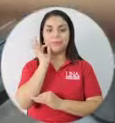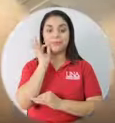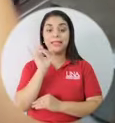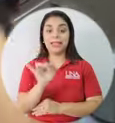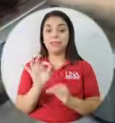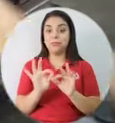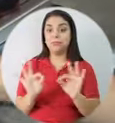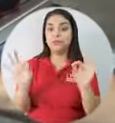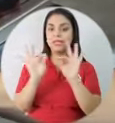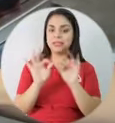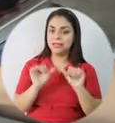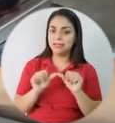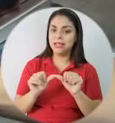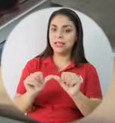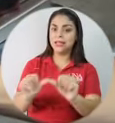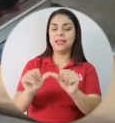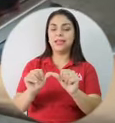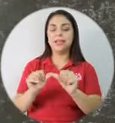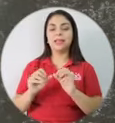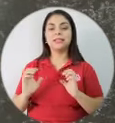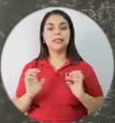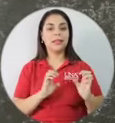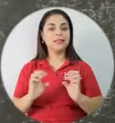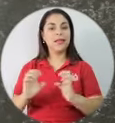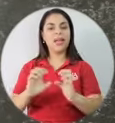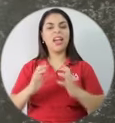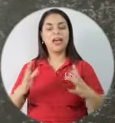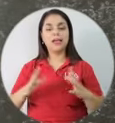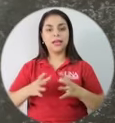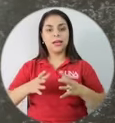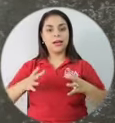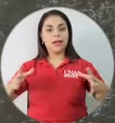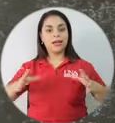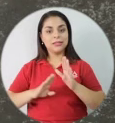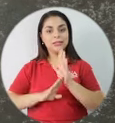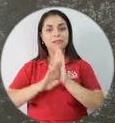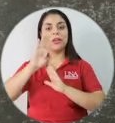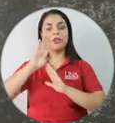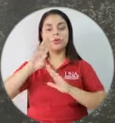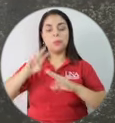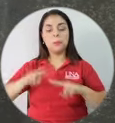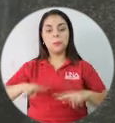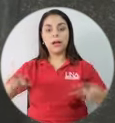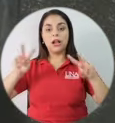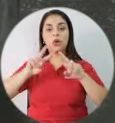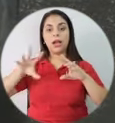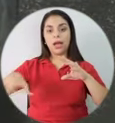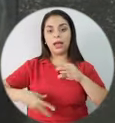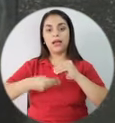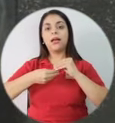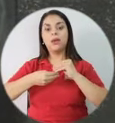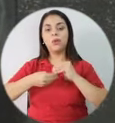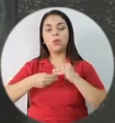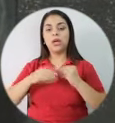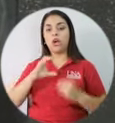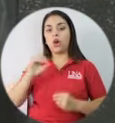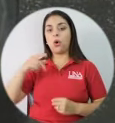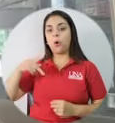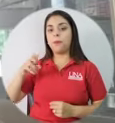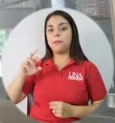café. Entonces, de ahí la importancia de continuar hacia esta estrategia de crecimiento de valor agregado